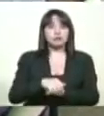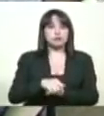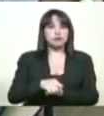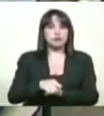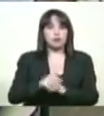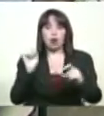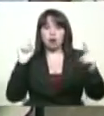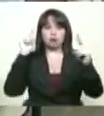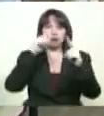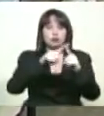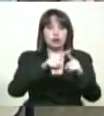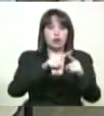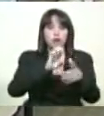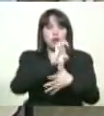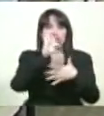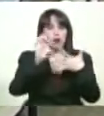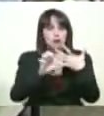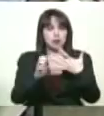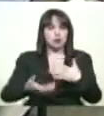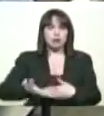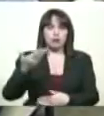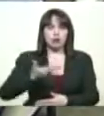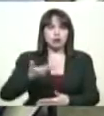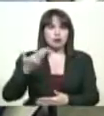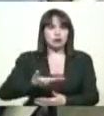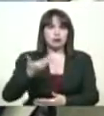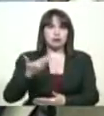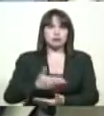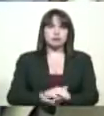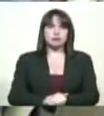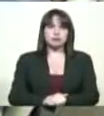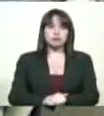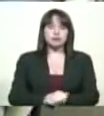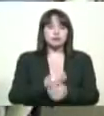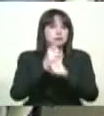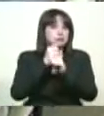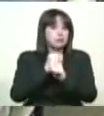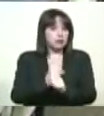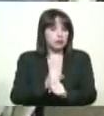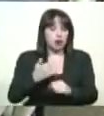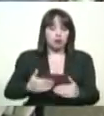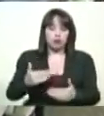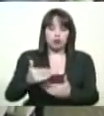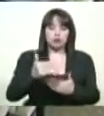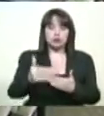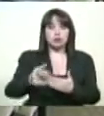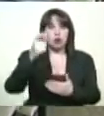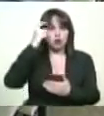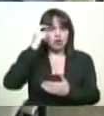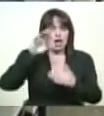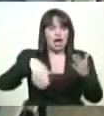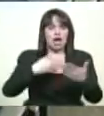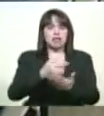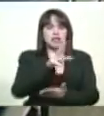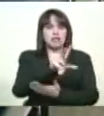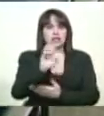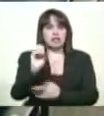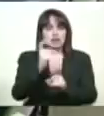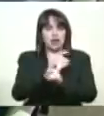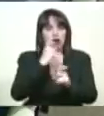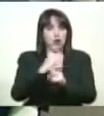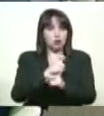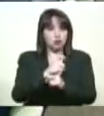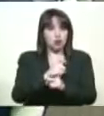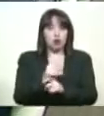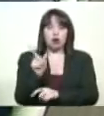los elementos clave y espero que en el transcurso de estos días hasta el 30 de agosto el